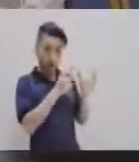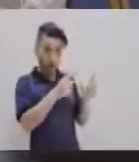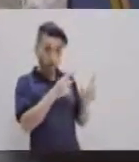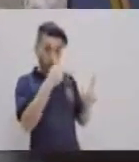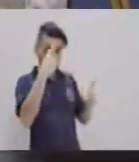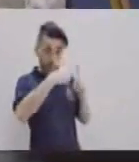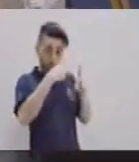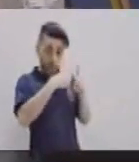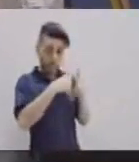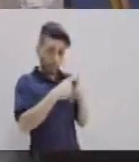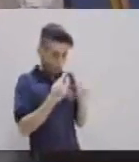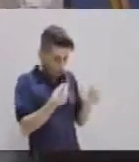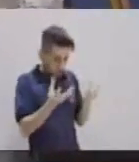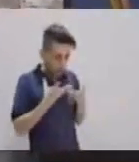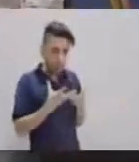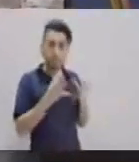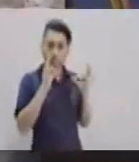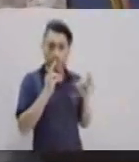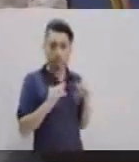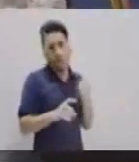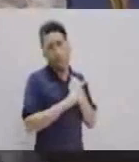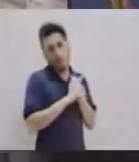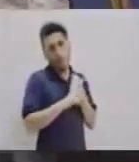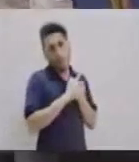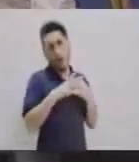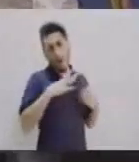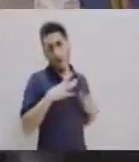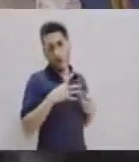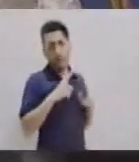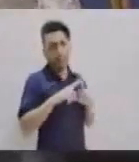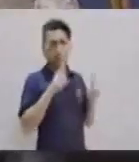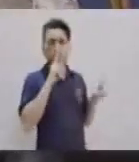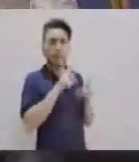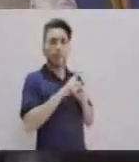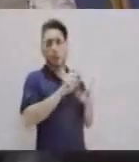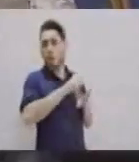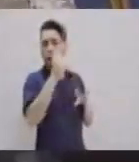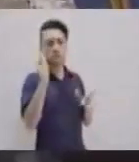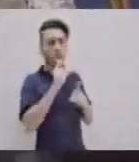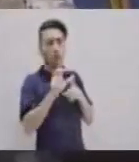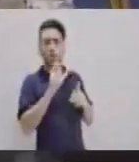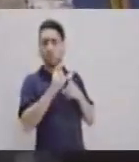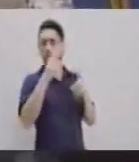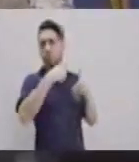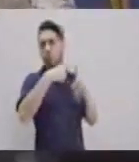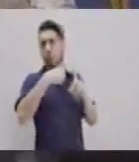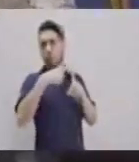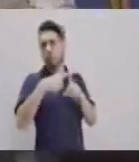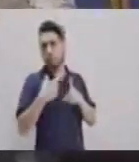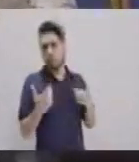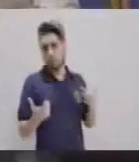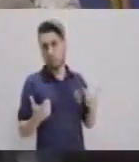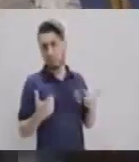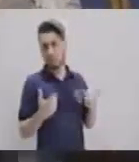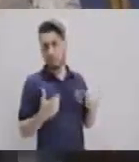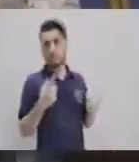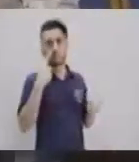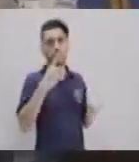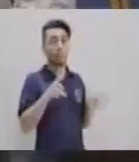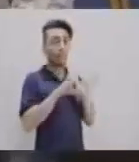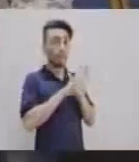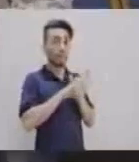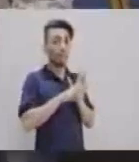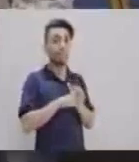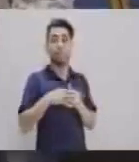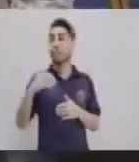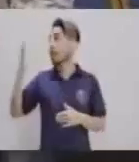todo lo que sí tenemos. Claro, hay problemas, pero también tenemos muchas cosas positivas. Y vamos a ver un ejemplo de eso